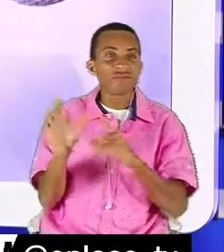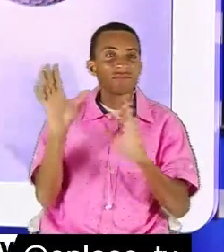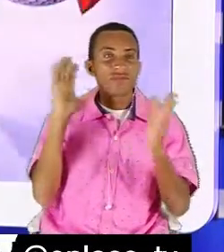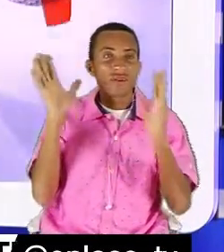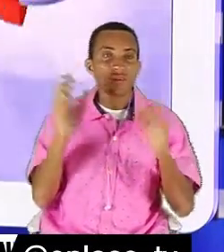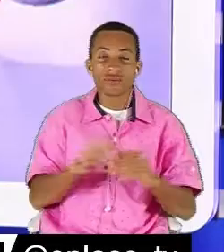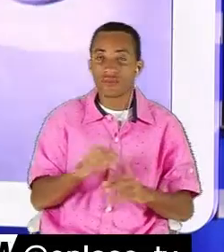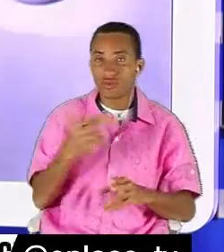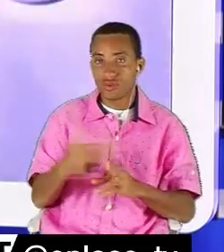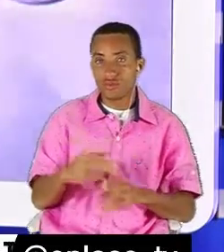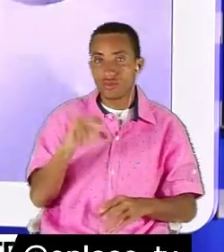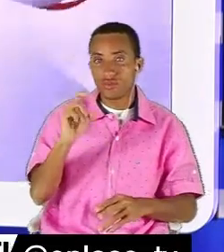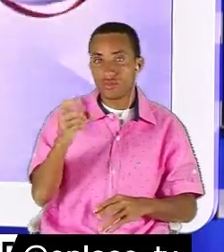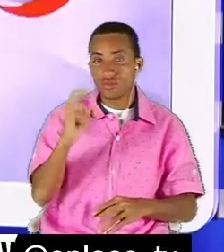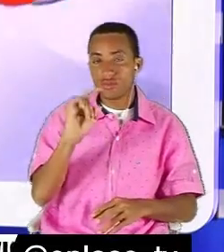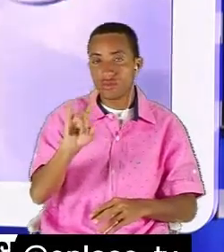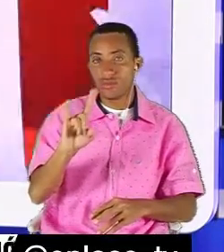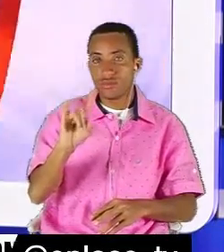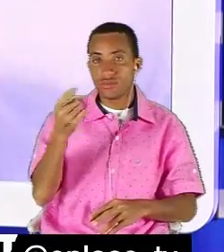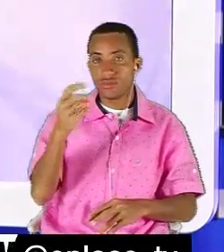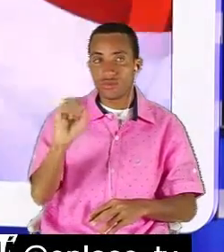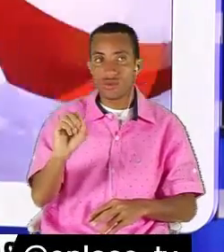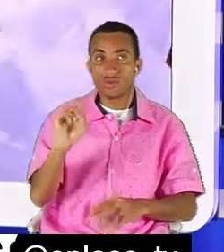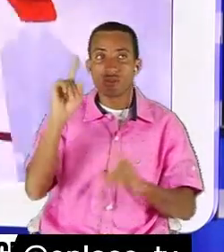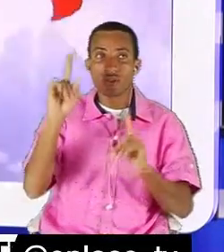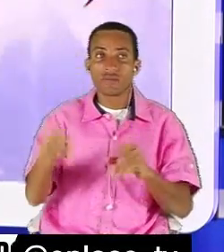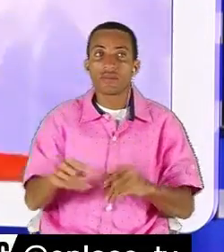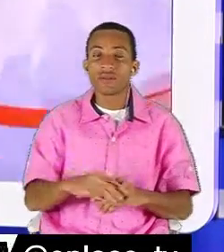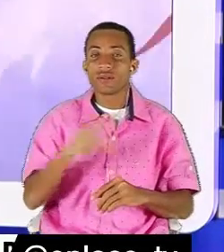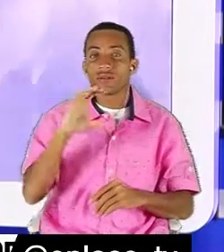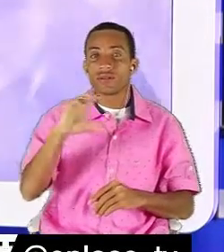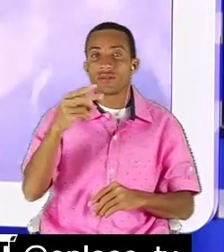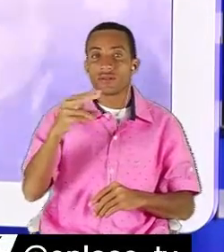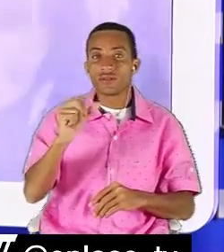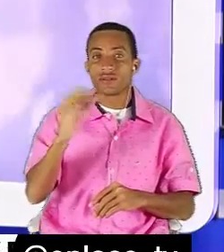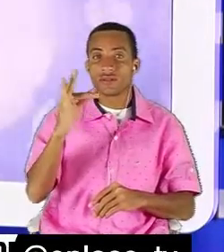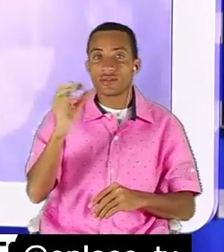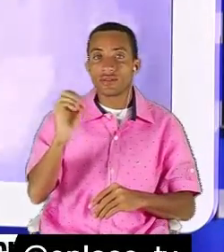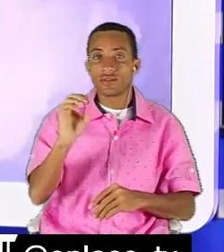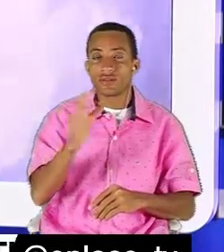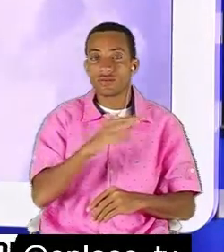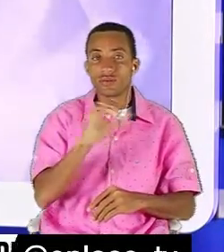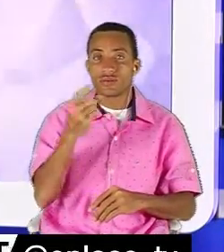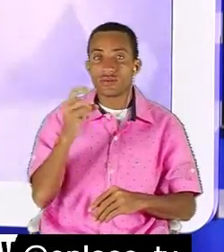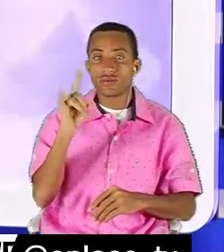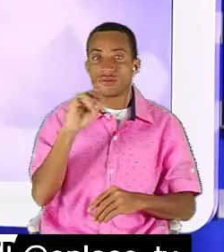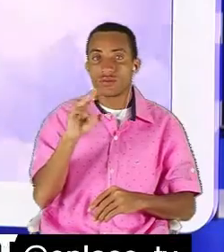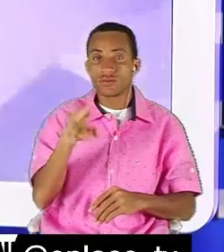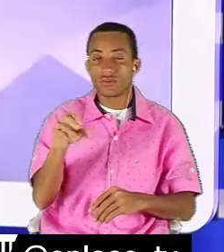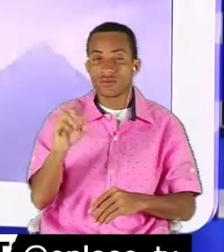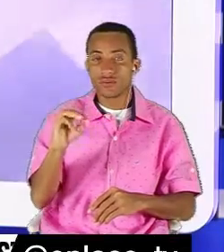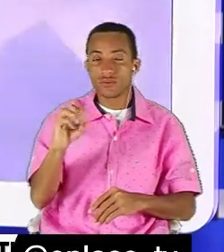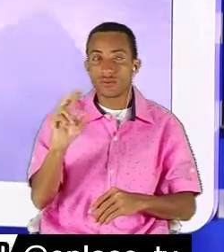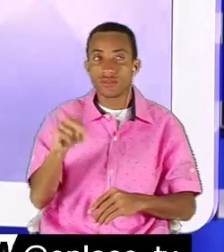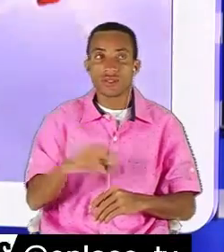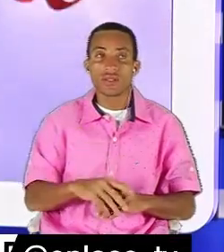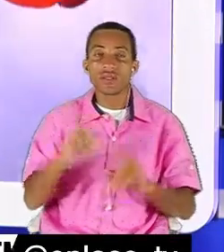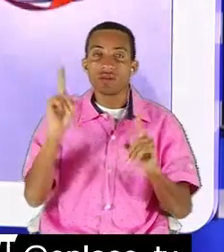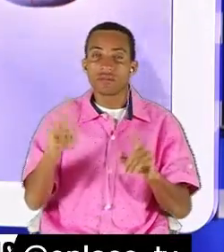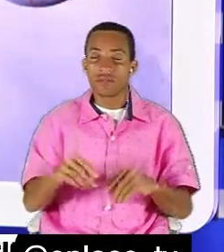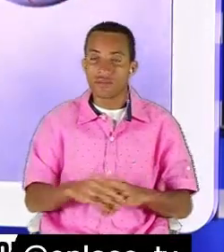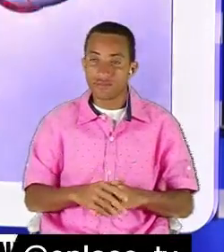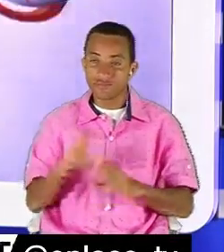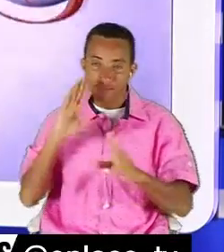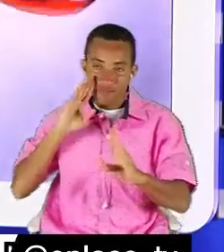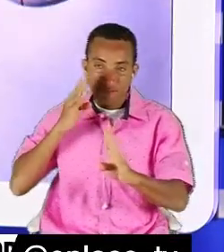Hugo Guzmán, pero también se puede presentar como el Chato Guzmán, un hombre experimentado que le ha dedicado mucha vida, mucho de su vida